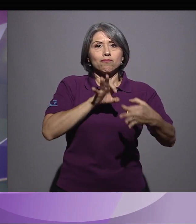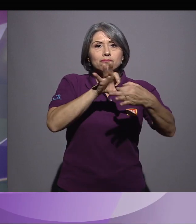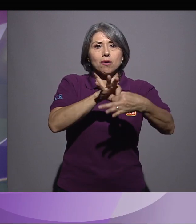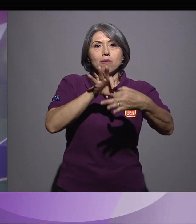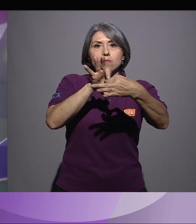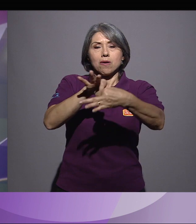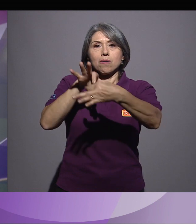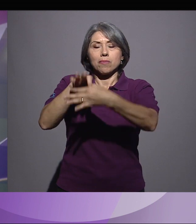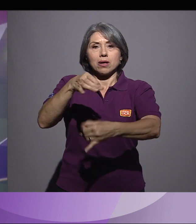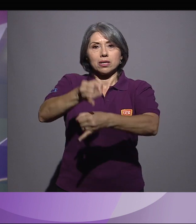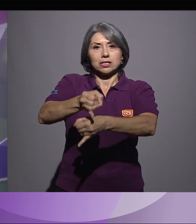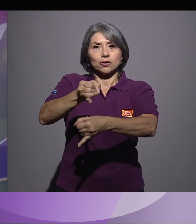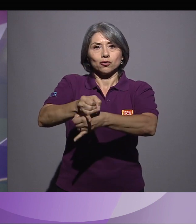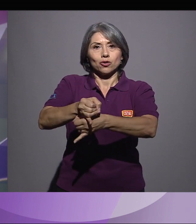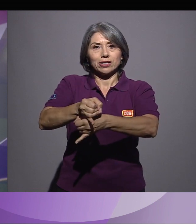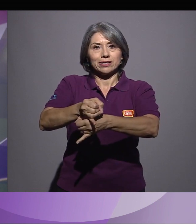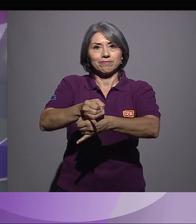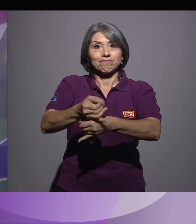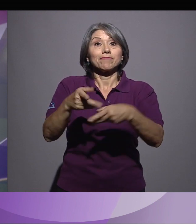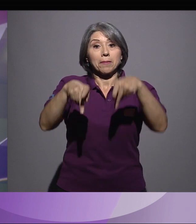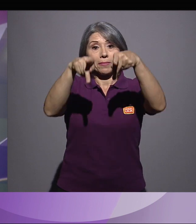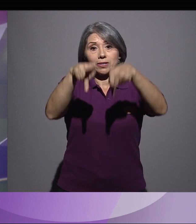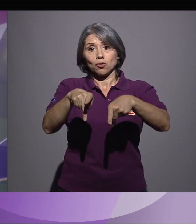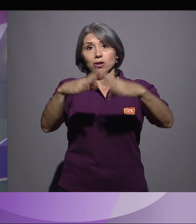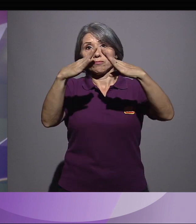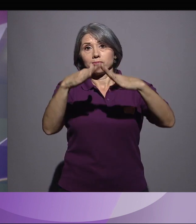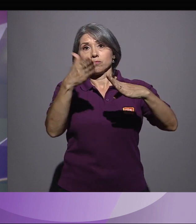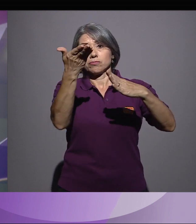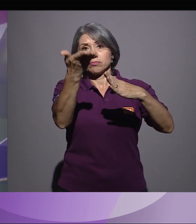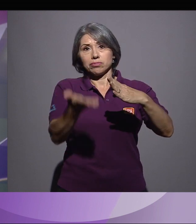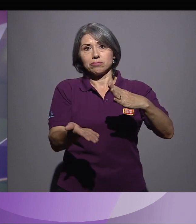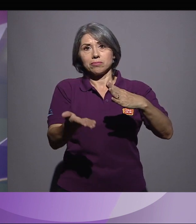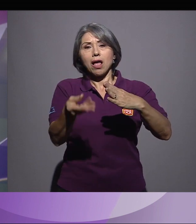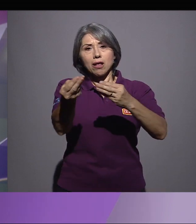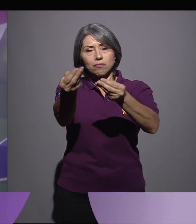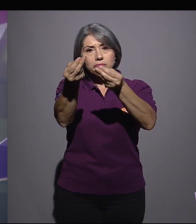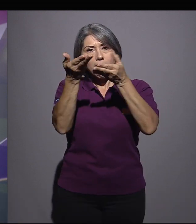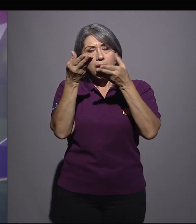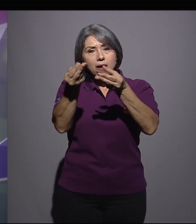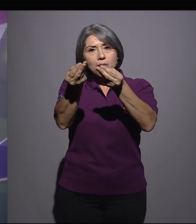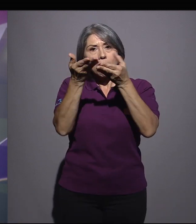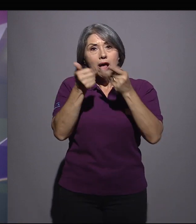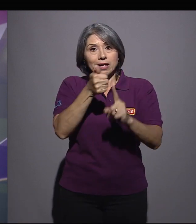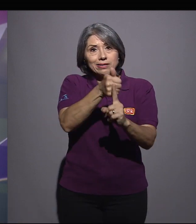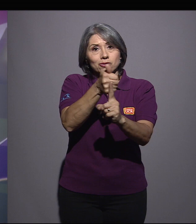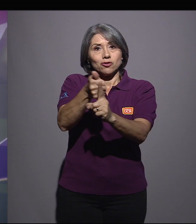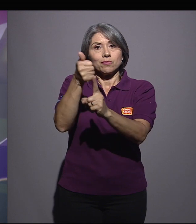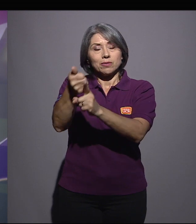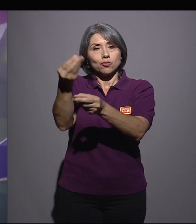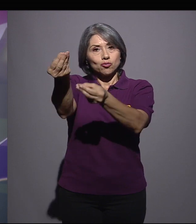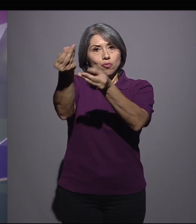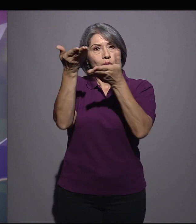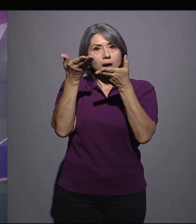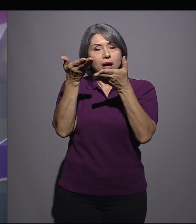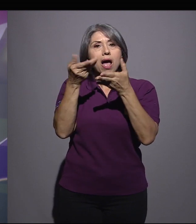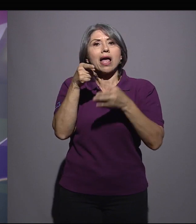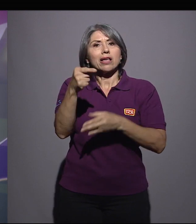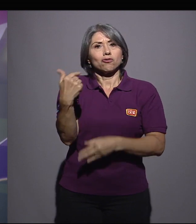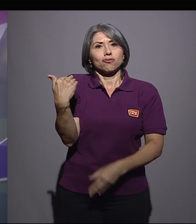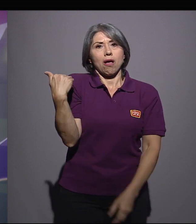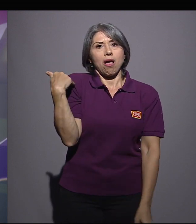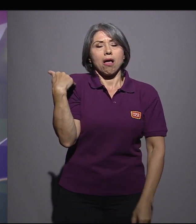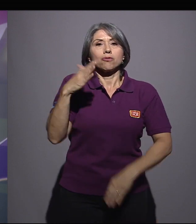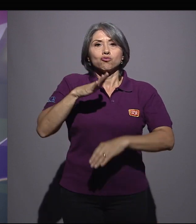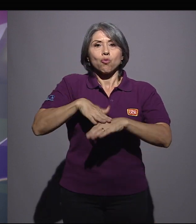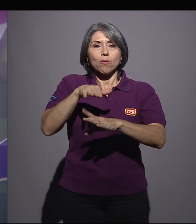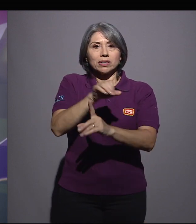a que el ciudadano es la fuente primaria que nosotros tenemos de información. Son ellos los que nos hacen ver o nos generan alertas sobre situaciones